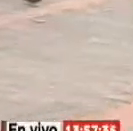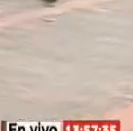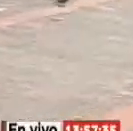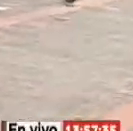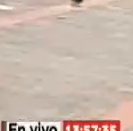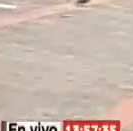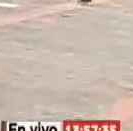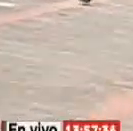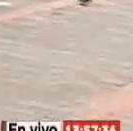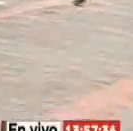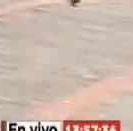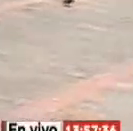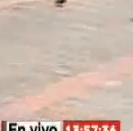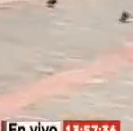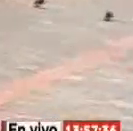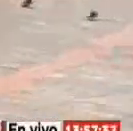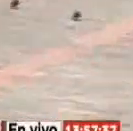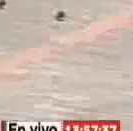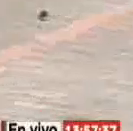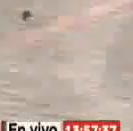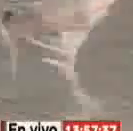Zenaida, baila mi cumbia.